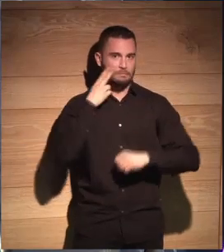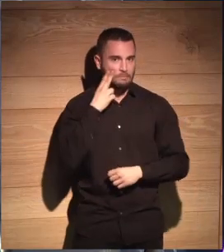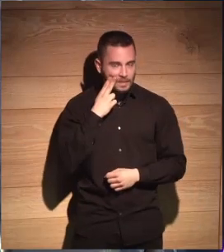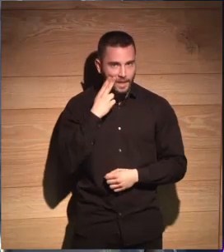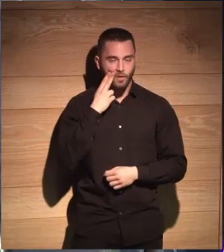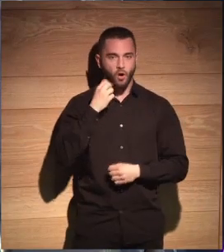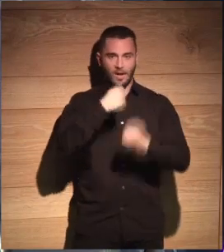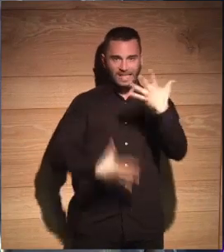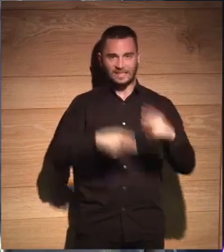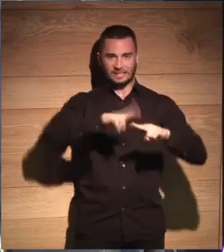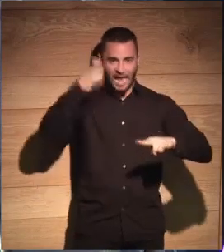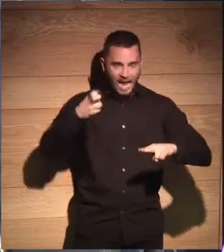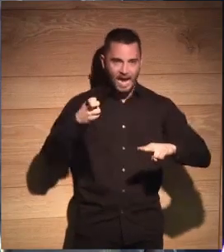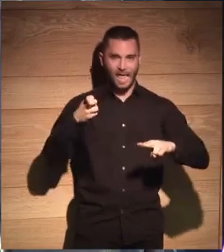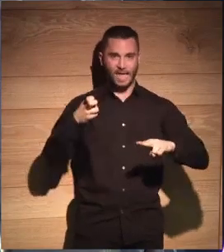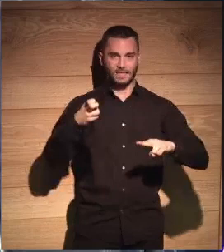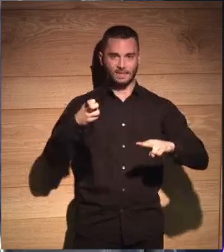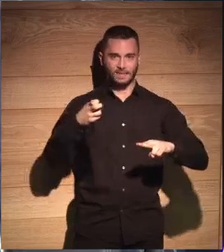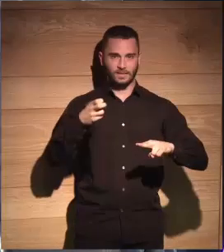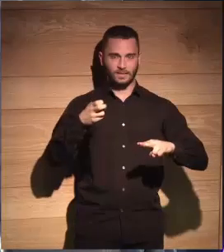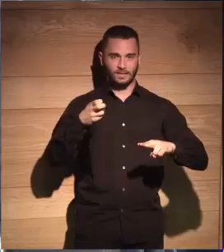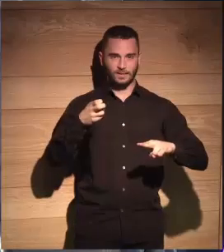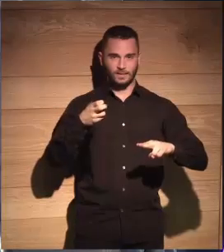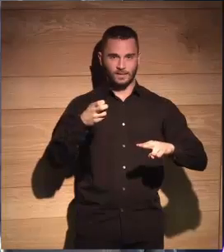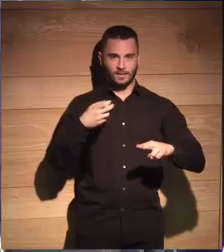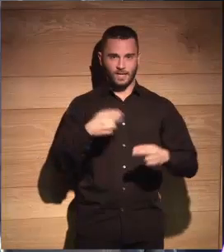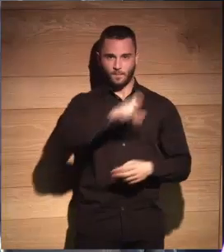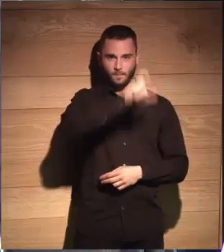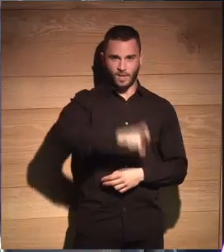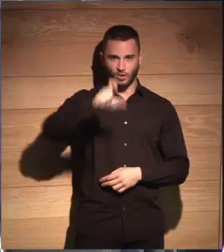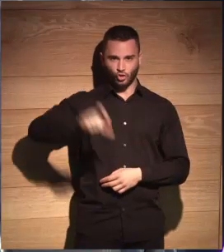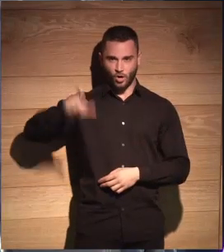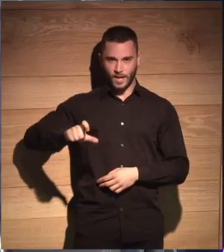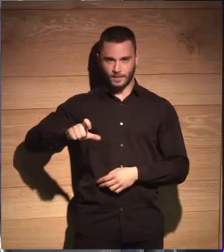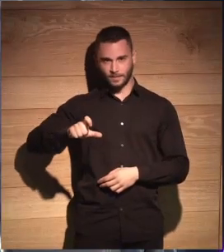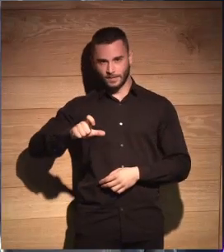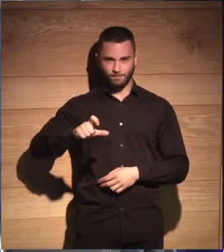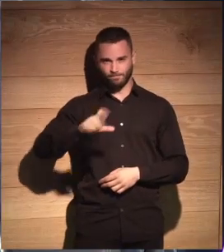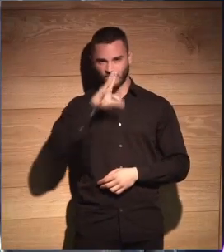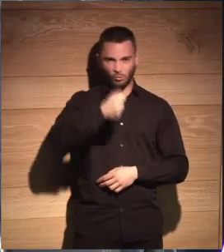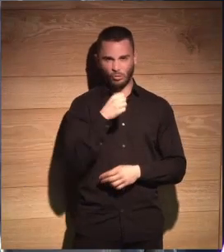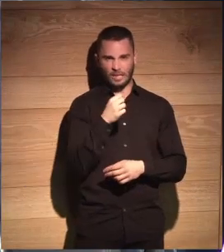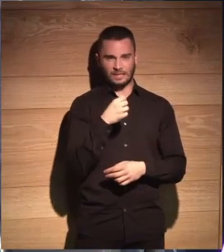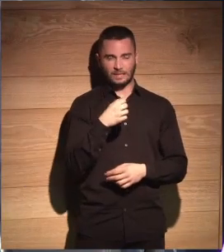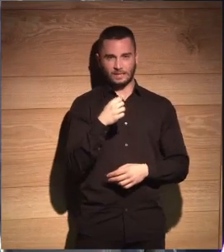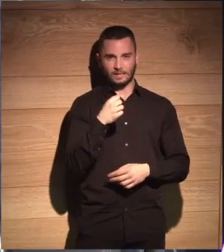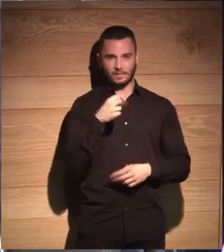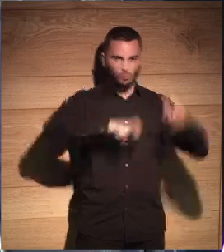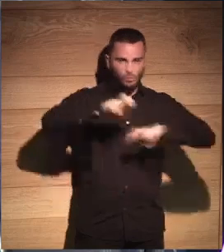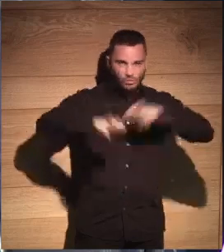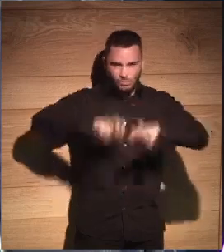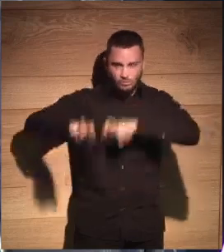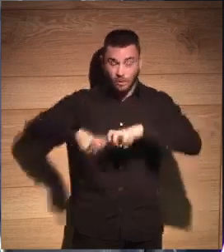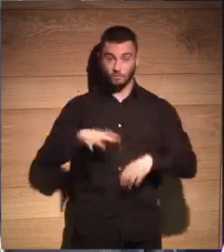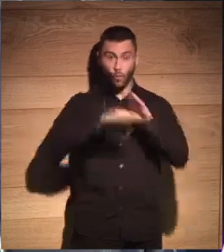las listas negras, la caza de brujas, etcétera, etcétera. Bueno, este universo que nace